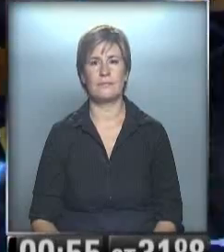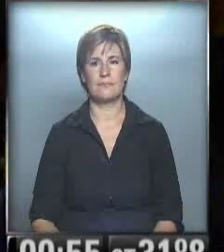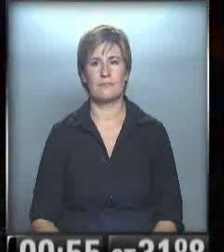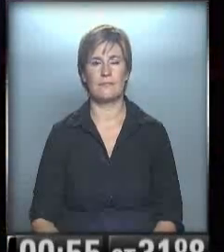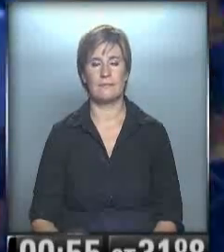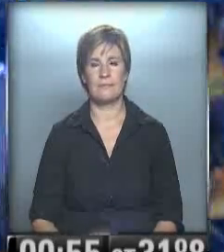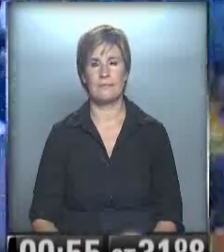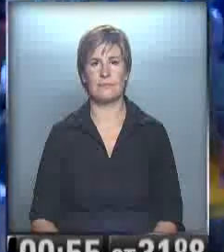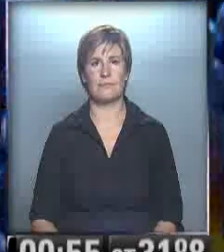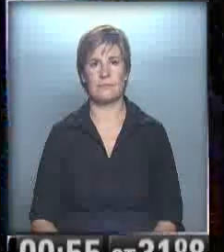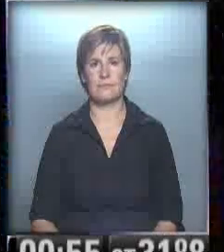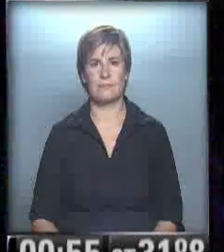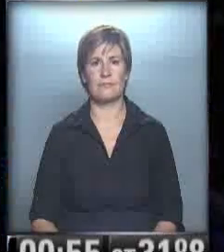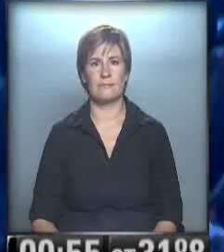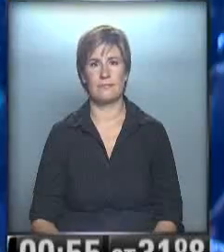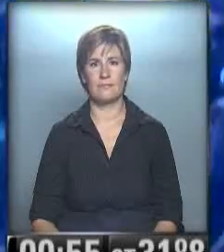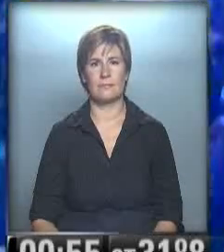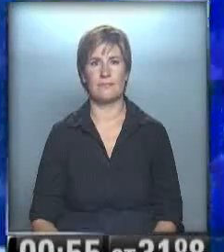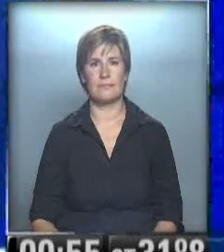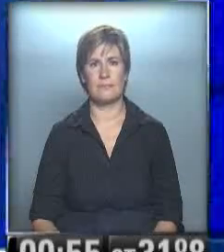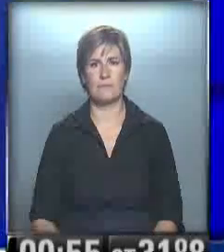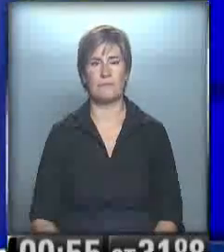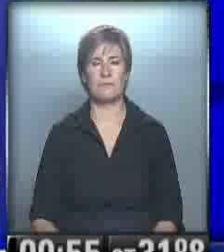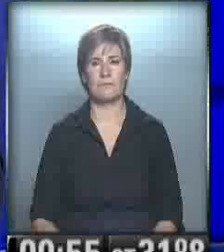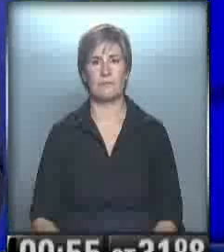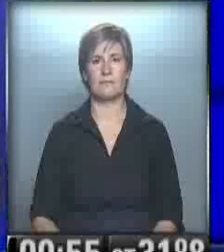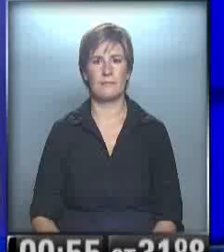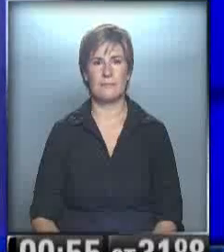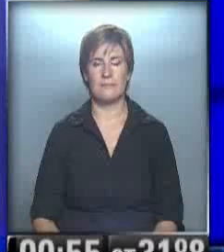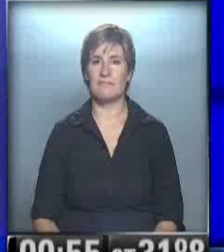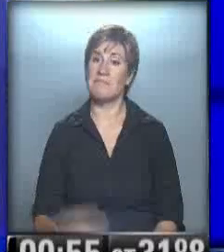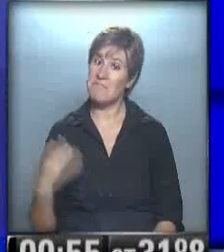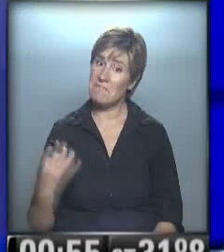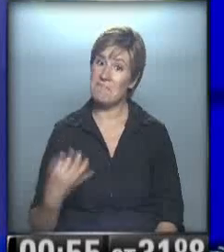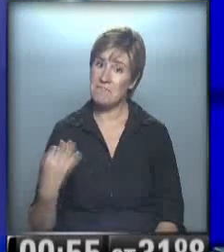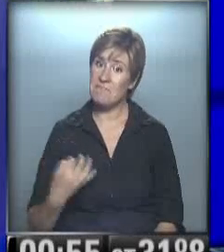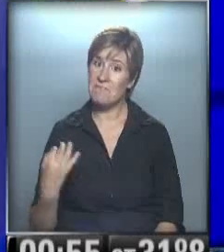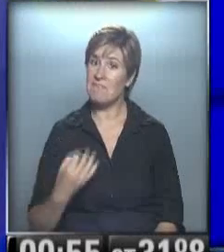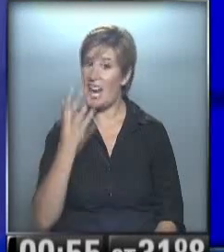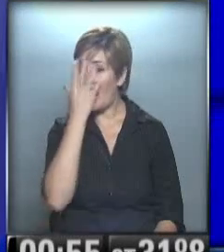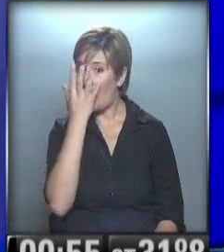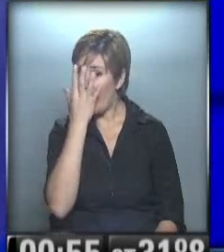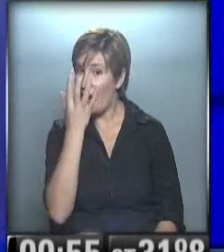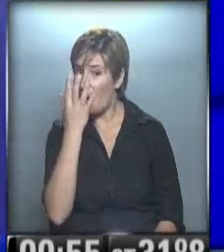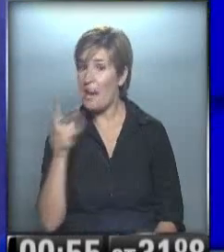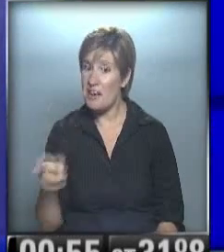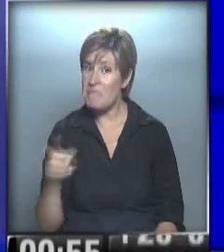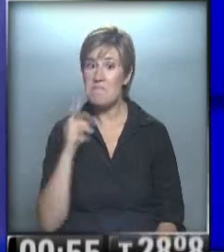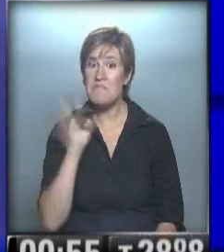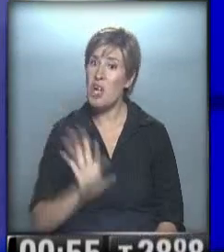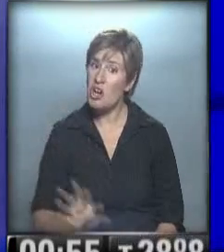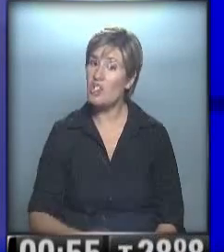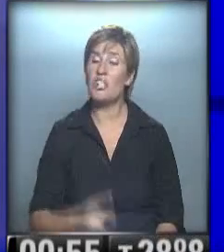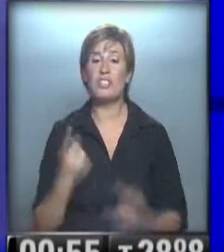mandar. La verdad, carnaval. Yo no lo conocía el de Lincoln, muy completo.